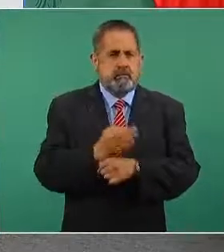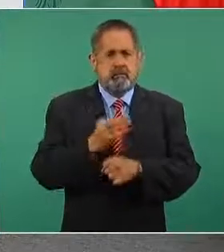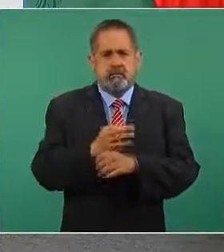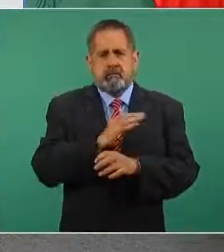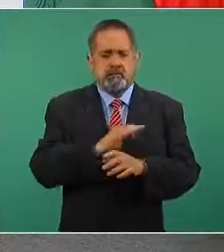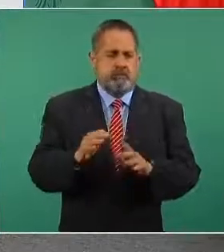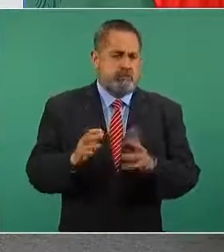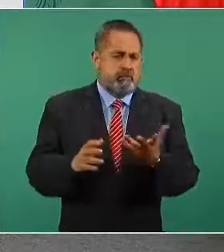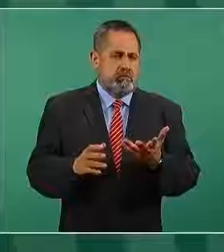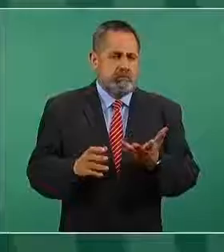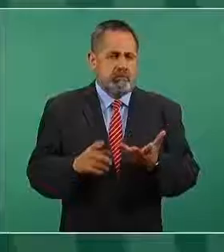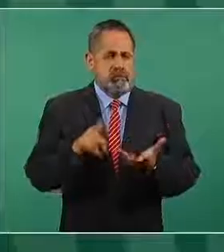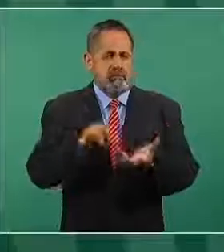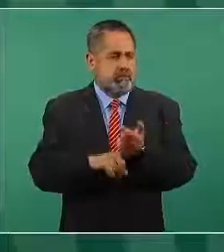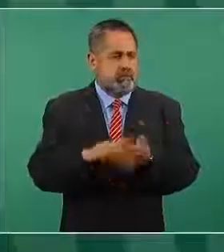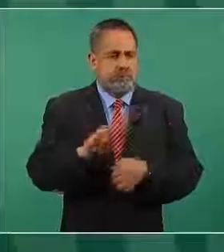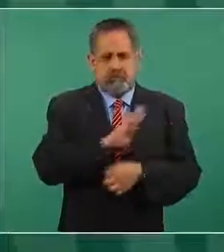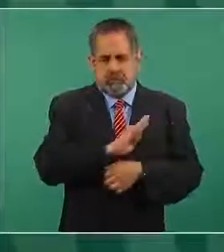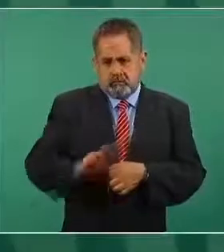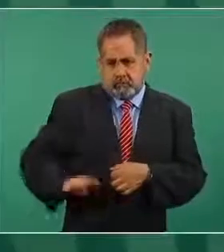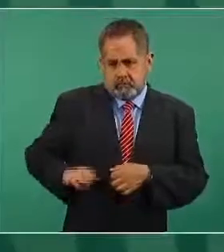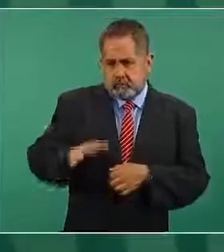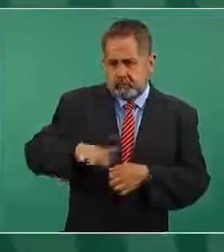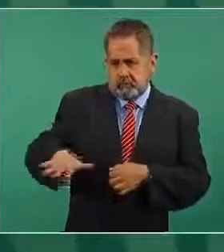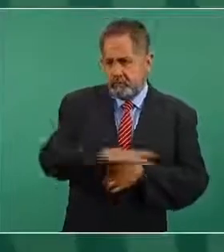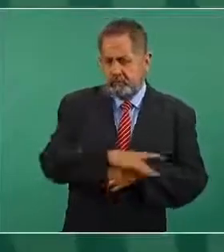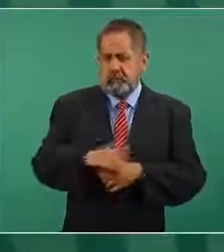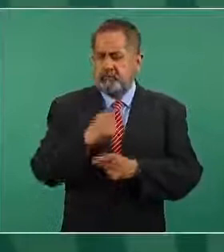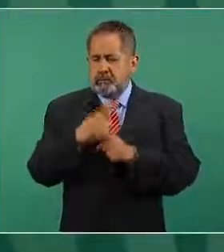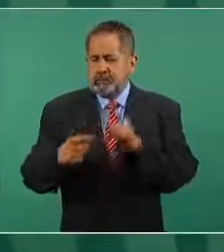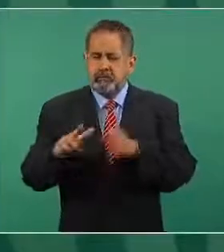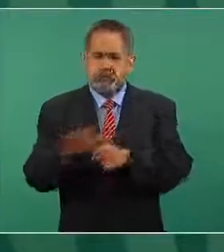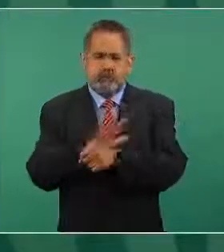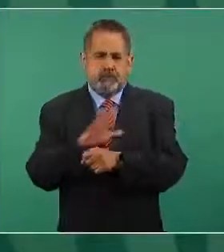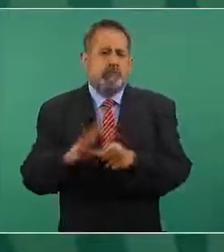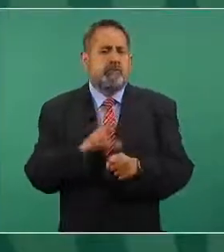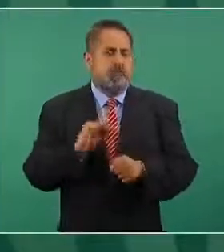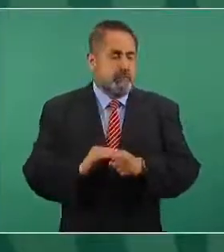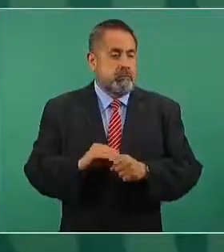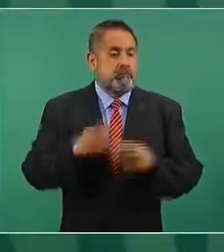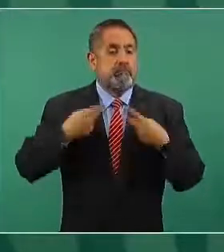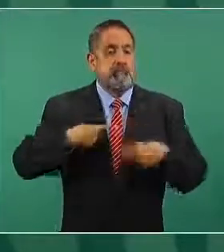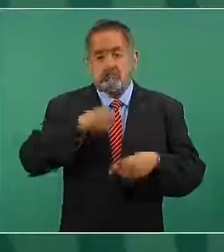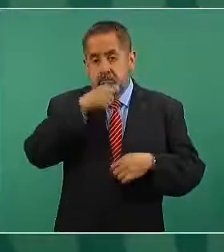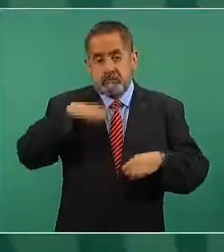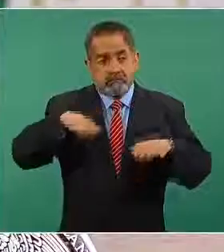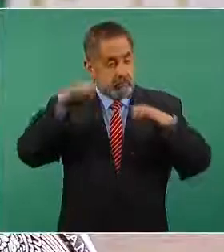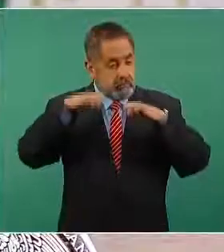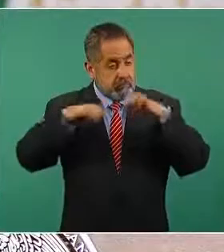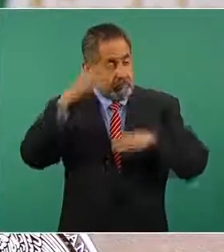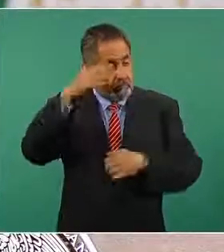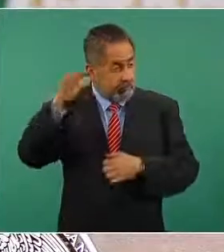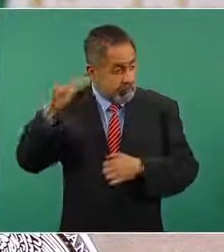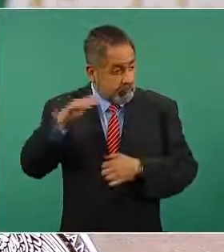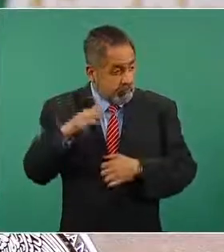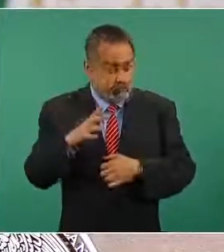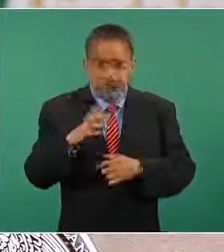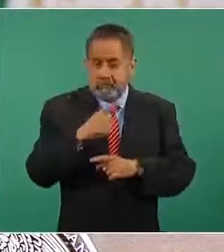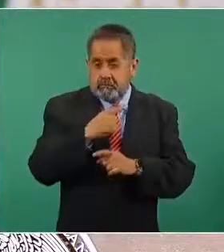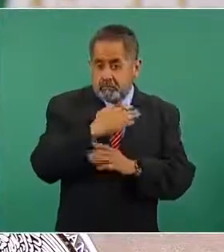la mitad de los municipios y casi la mitad de las personas adultas mayores que